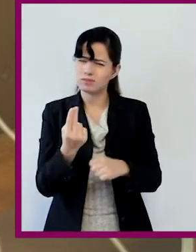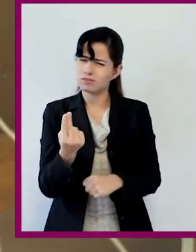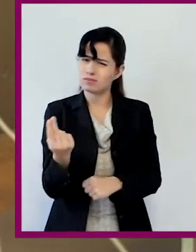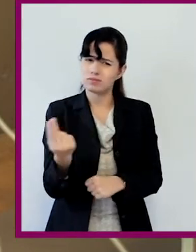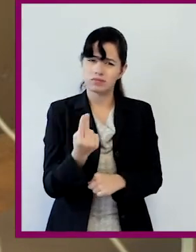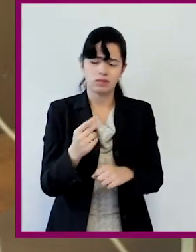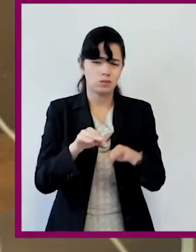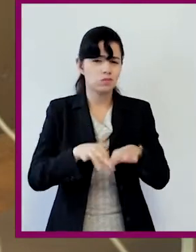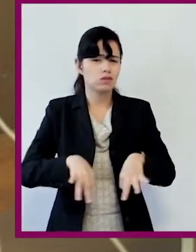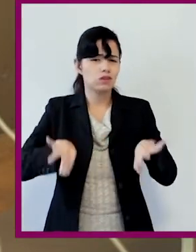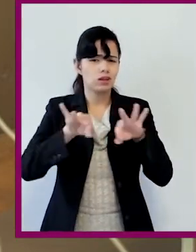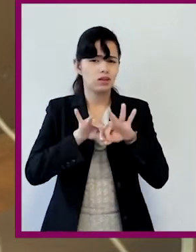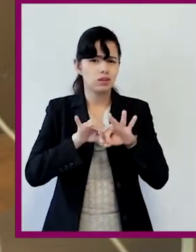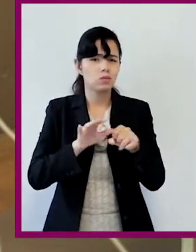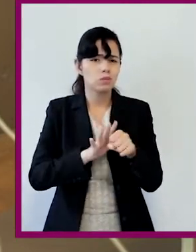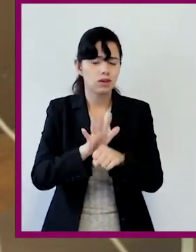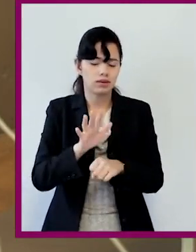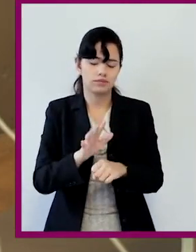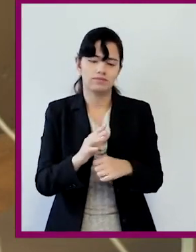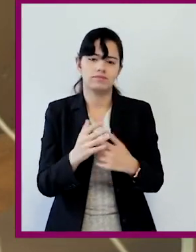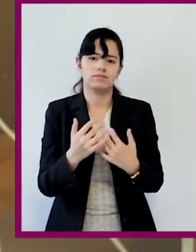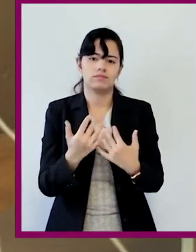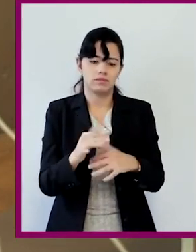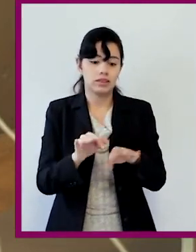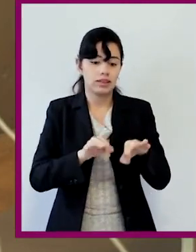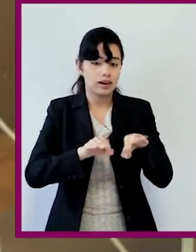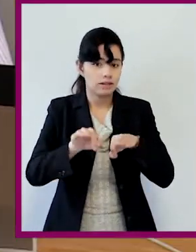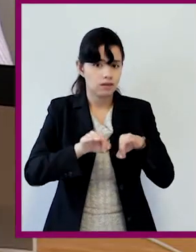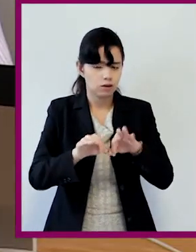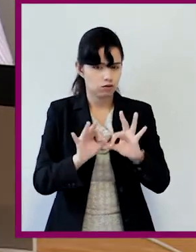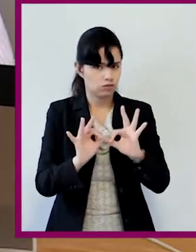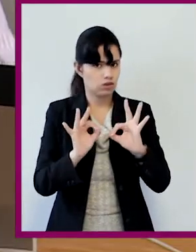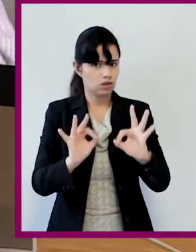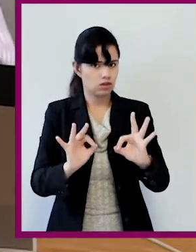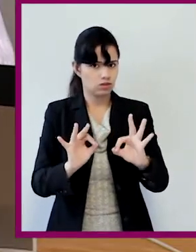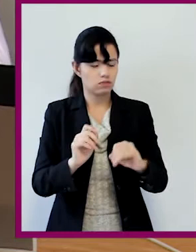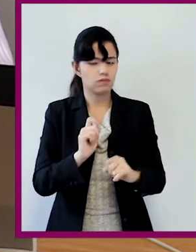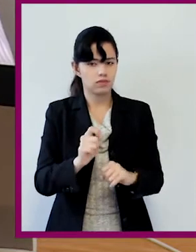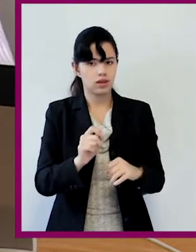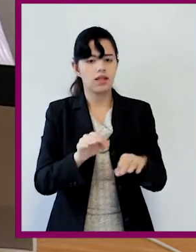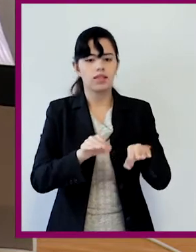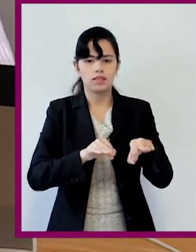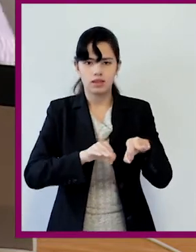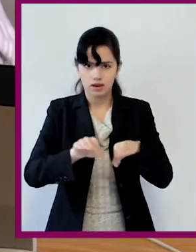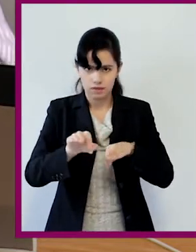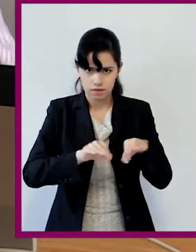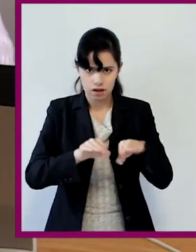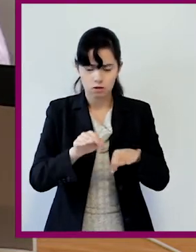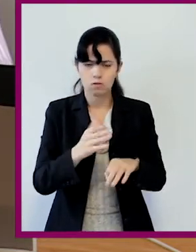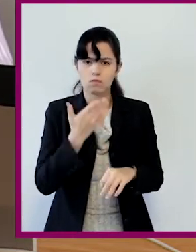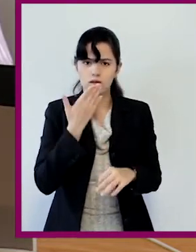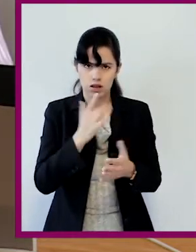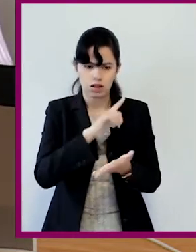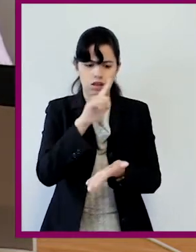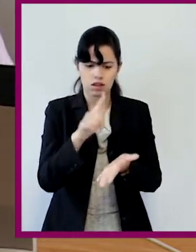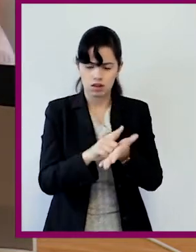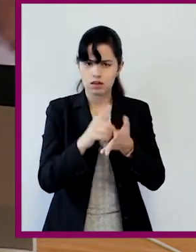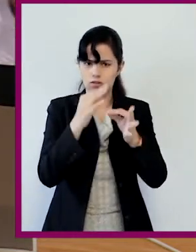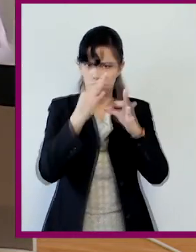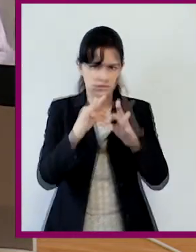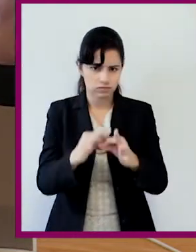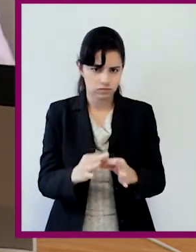más apremiantes? El tema del empleo digno es otra cosa. Empleo bien remunerado, ya decía, empleo